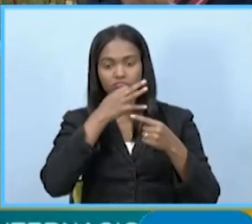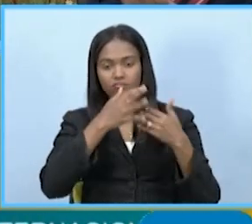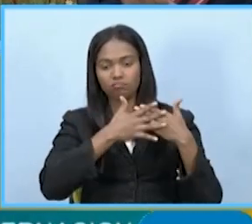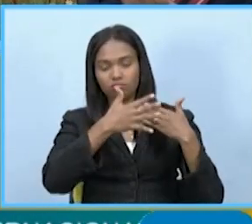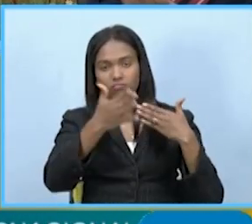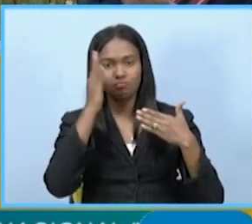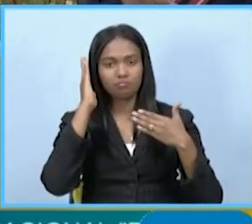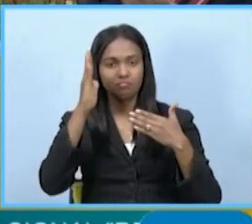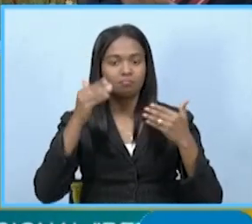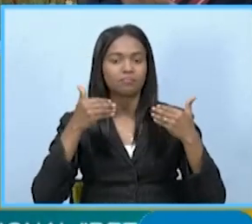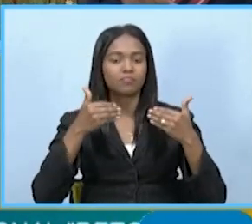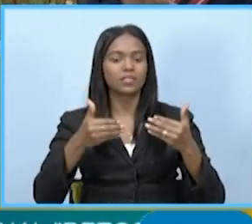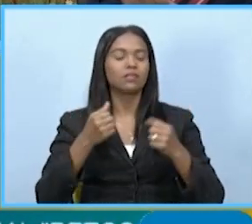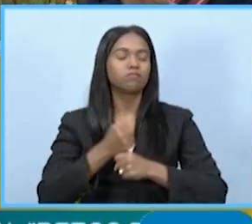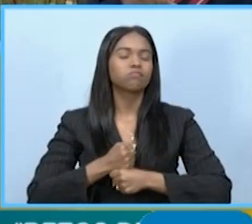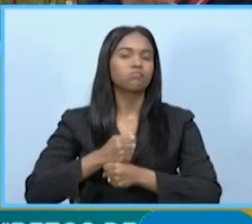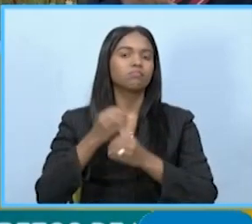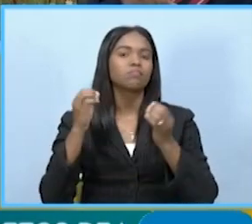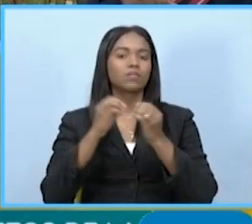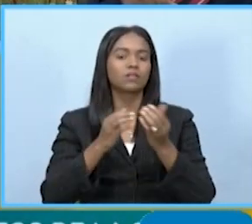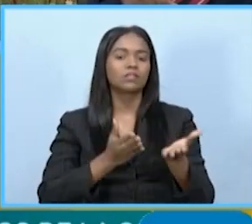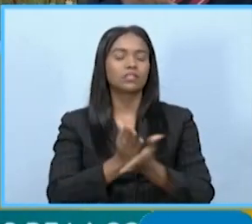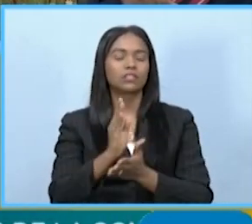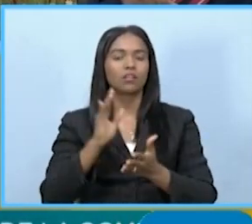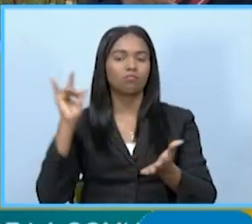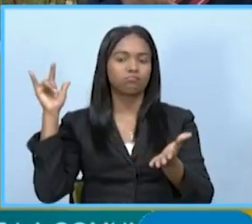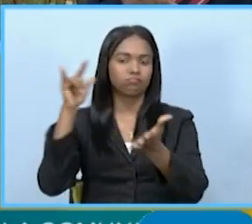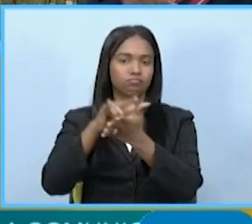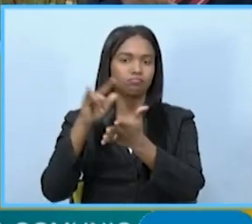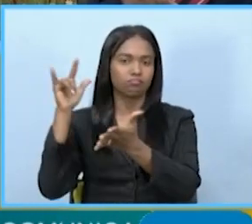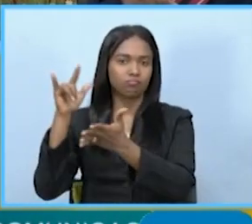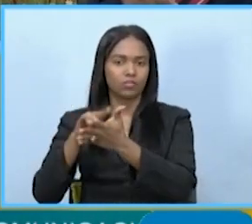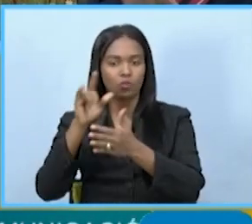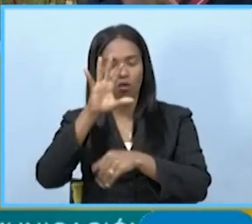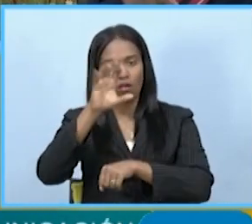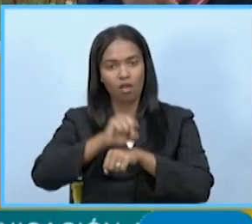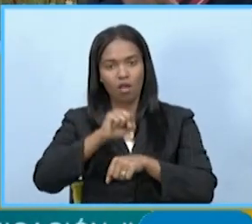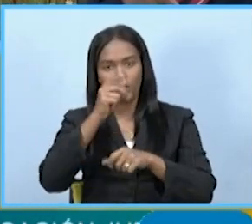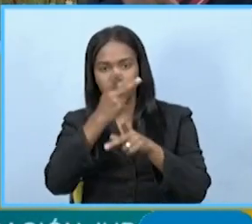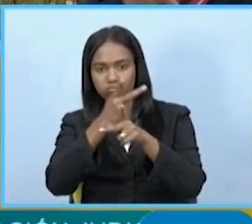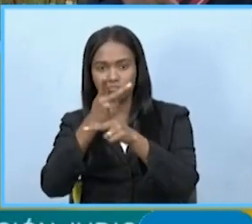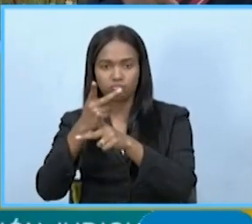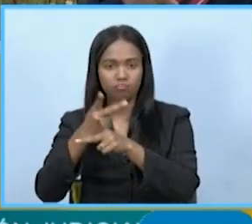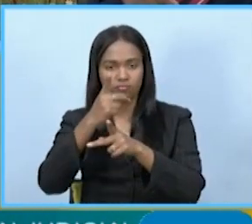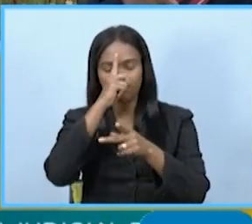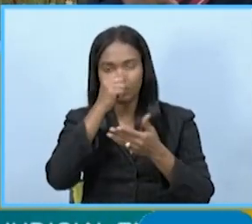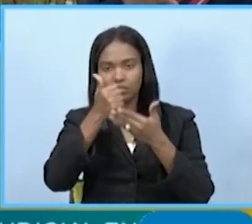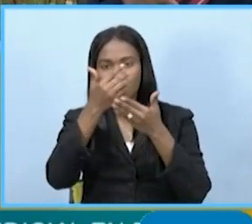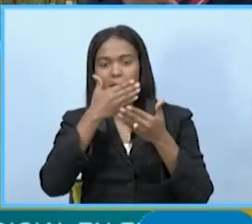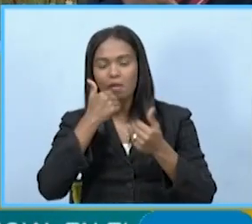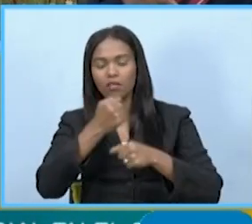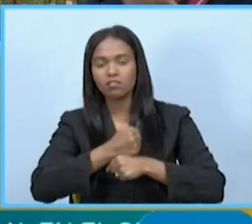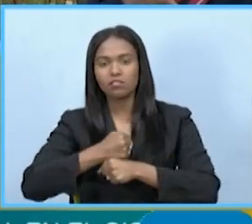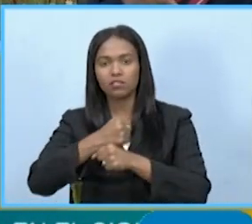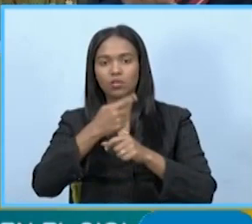días se reforzará el acceso a los aeropuertos y el tradicional operativo para garantizar la seguridad durante las festividades